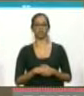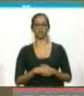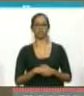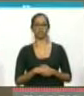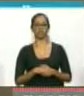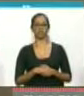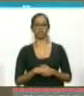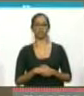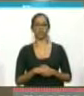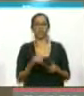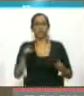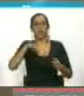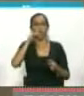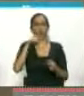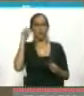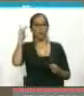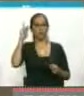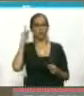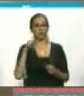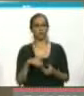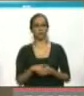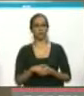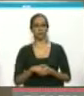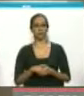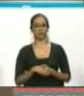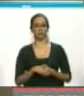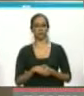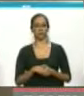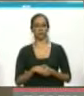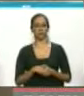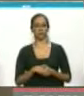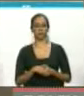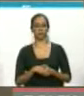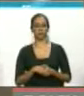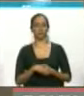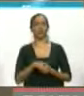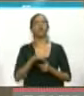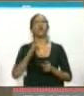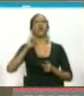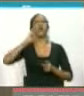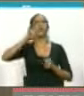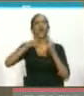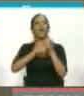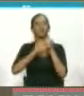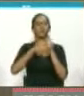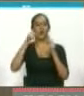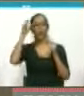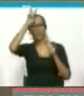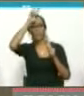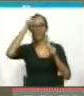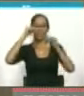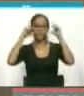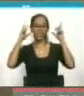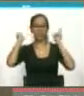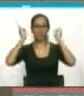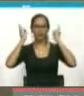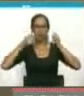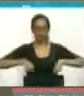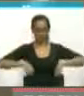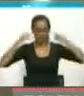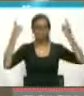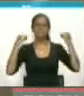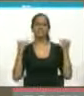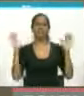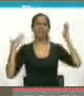roba el profe 66 35 57 95 guay idiota despierta quitas del disfraz o ya al carnaval